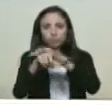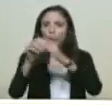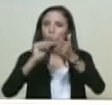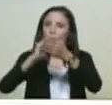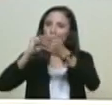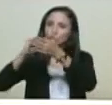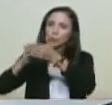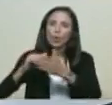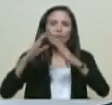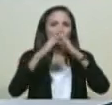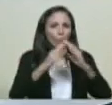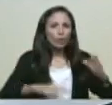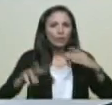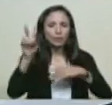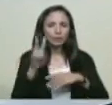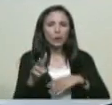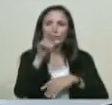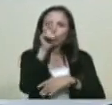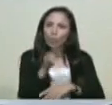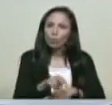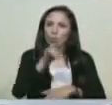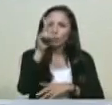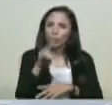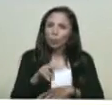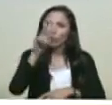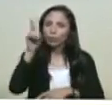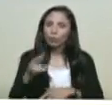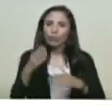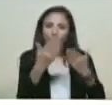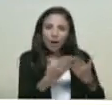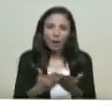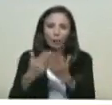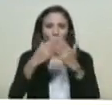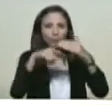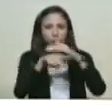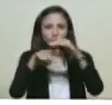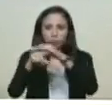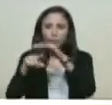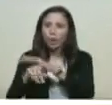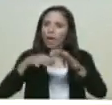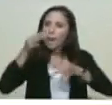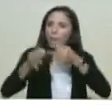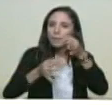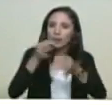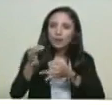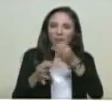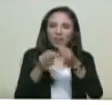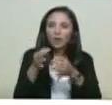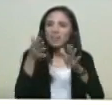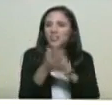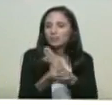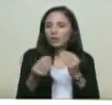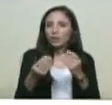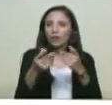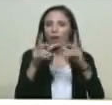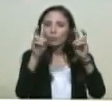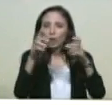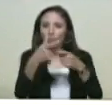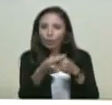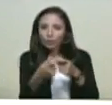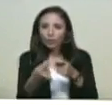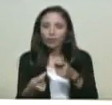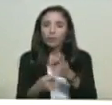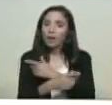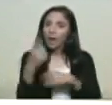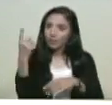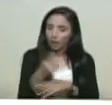Recorran escuelas todos los días para que expliquen la nueva política monetaria, la necesidad de vencer la guerra económica, para que tengamos